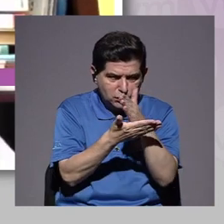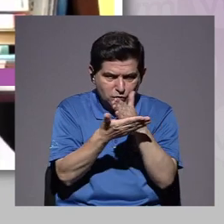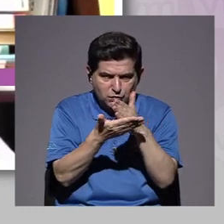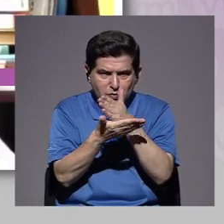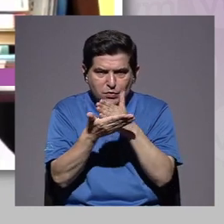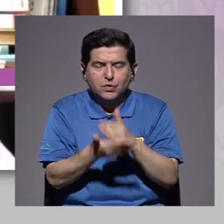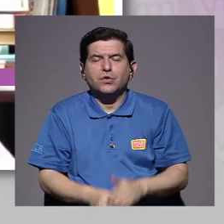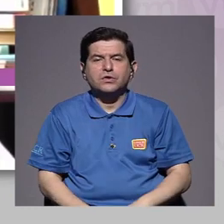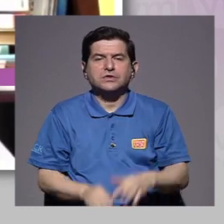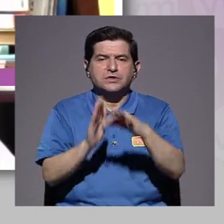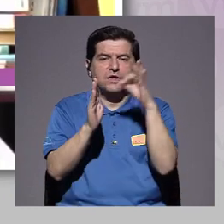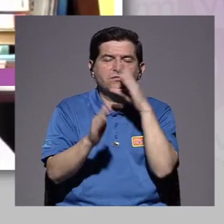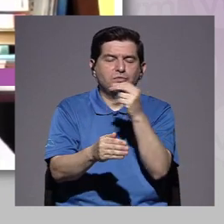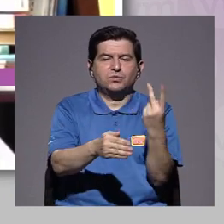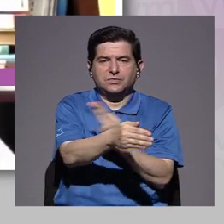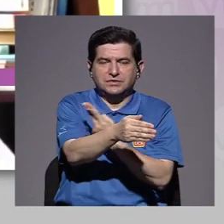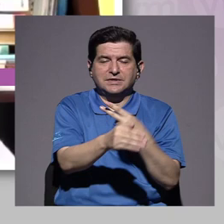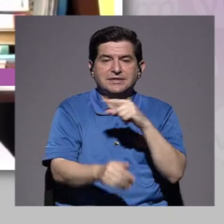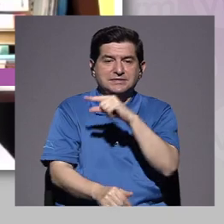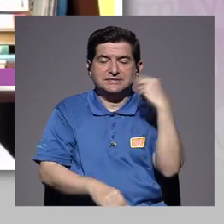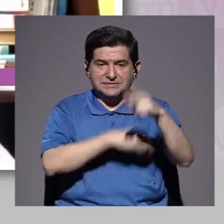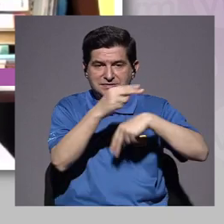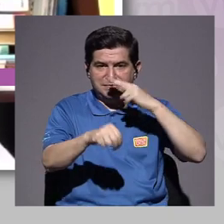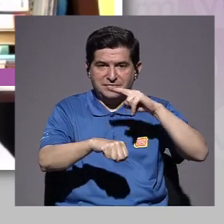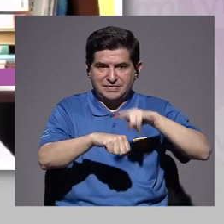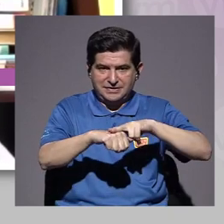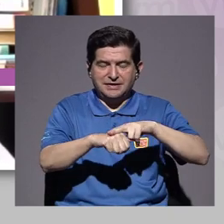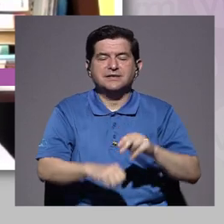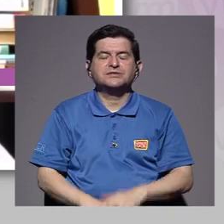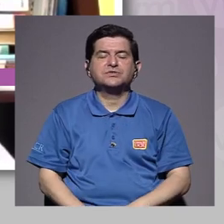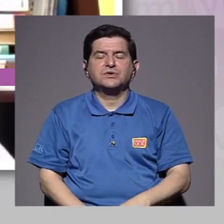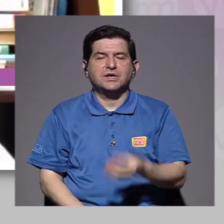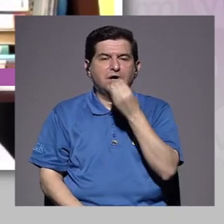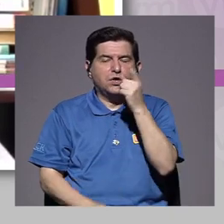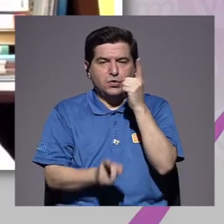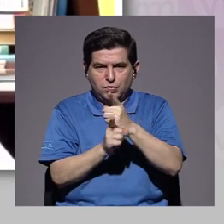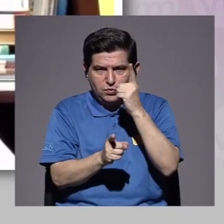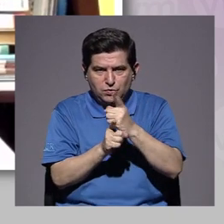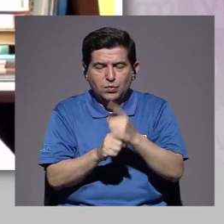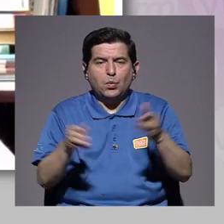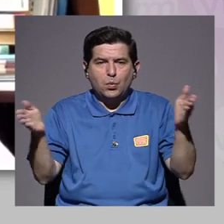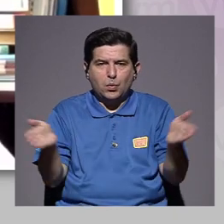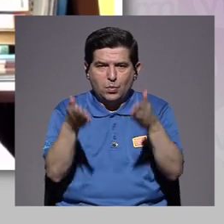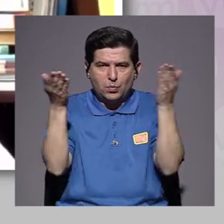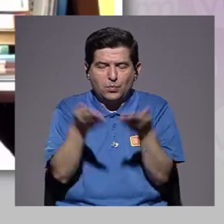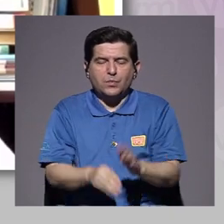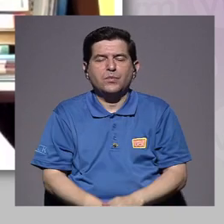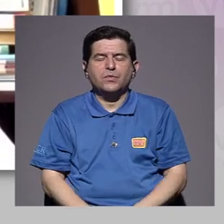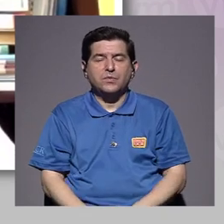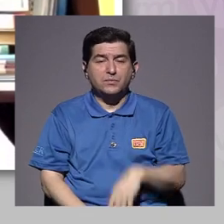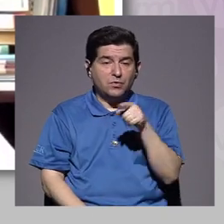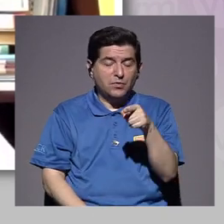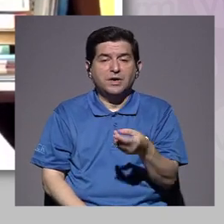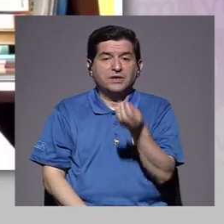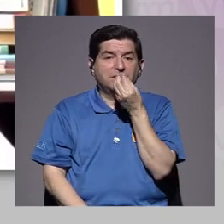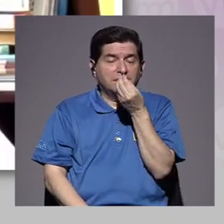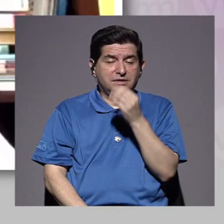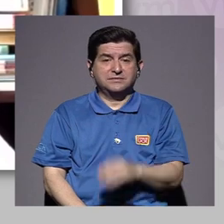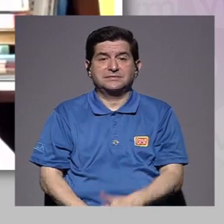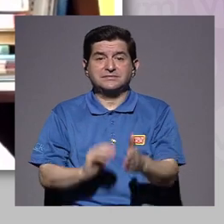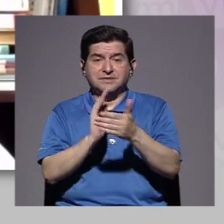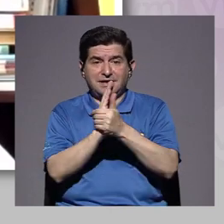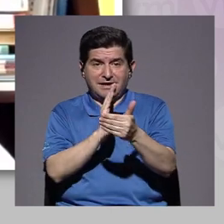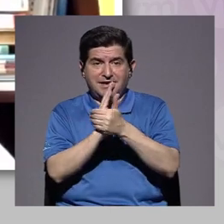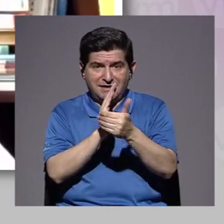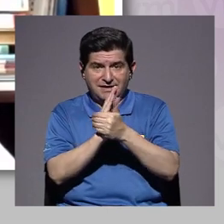frutas y vegetales. Y por eso la Semana Nacional de la Nutrición se enfoca promover ese consumo porque es una debilidad que